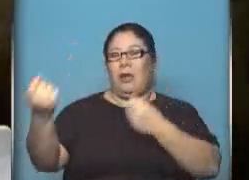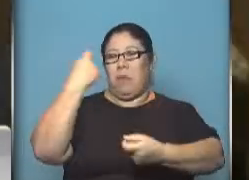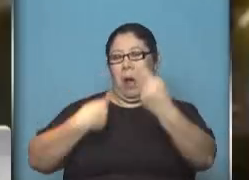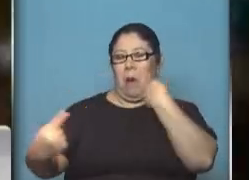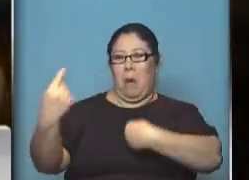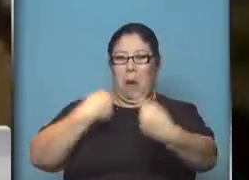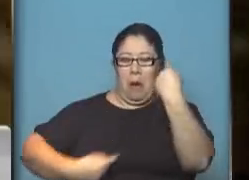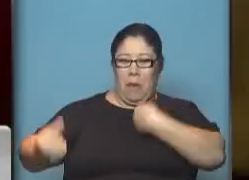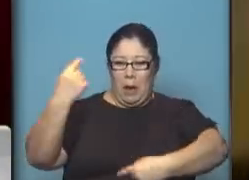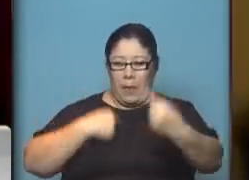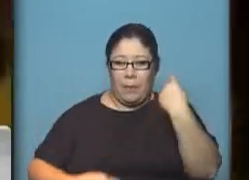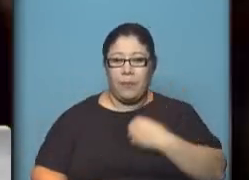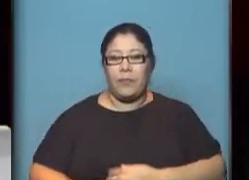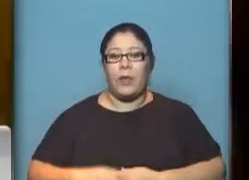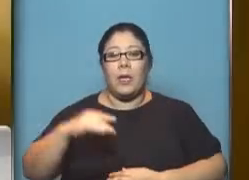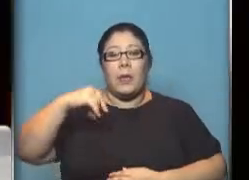¿Miguel?